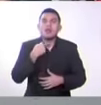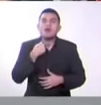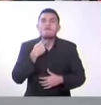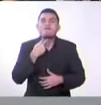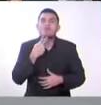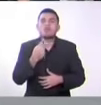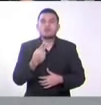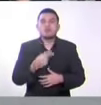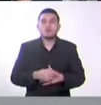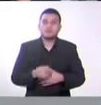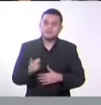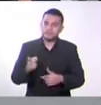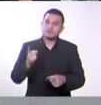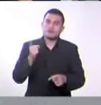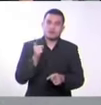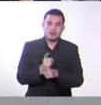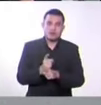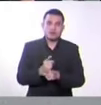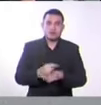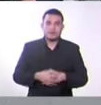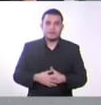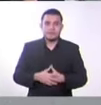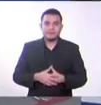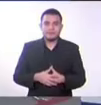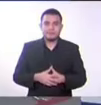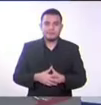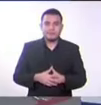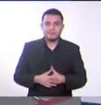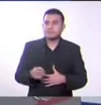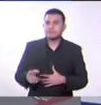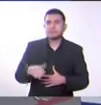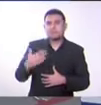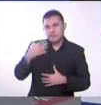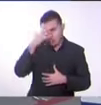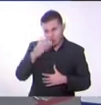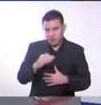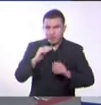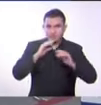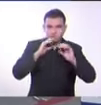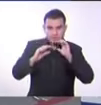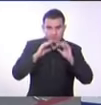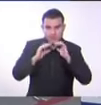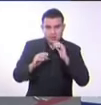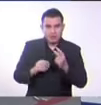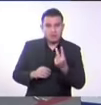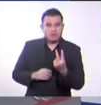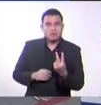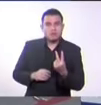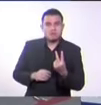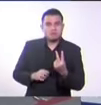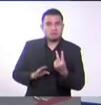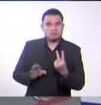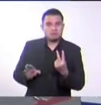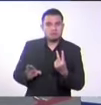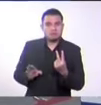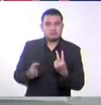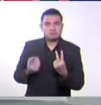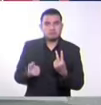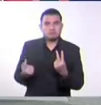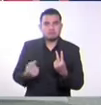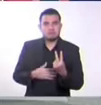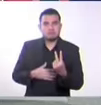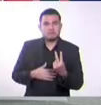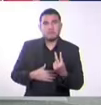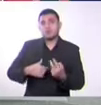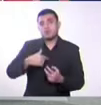voz. Exactamente. Pero entonces, ¿tú qué crees? ¿La comunicación se da solamente entre dos personas? Pues fíjate que cuando estoy